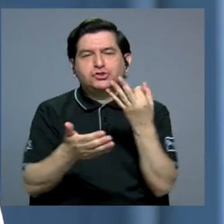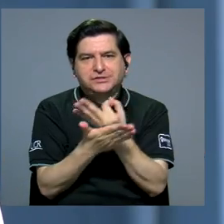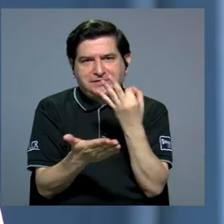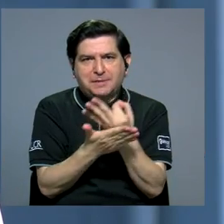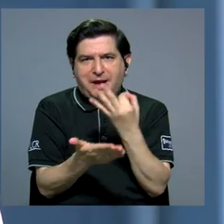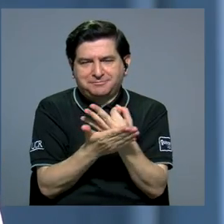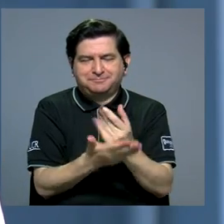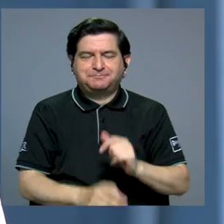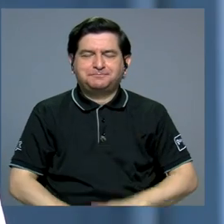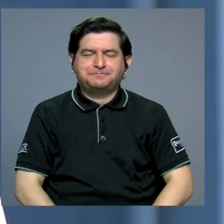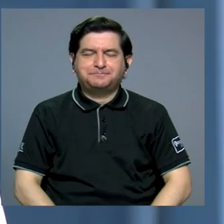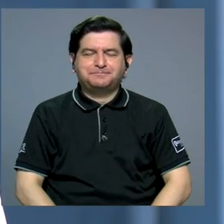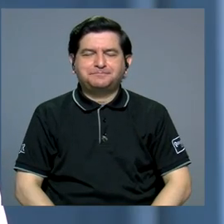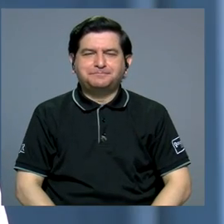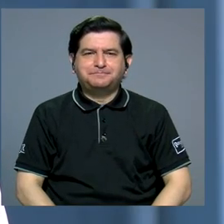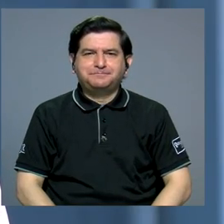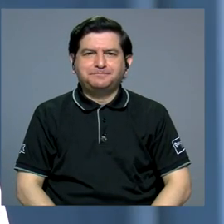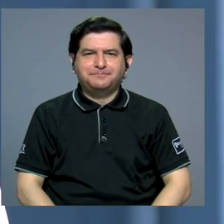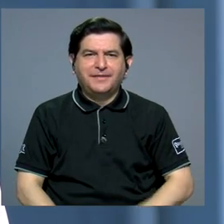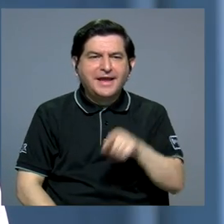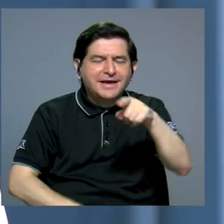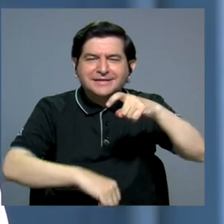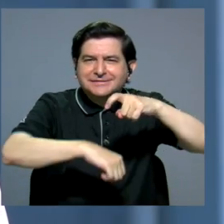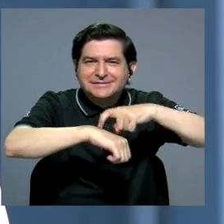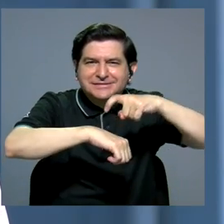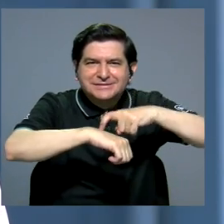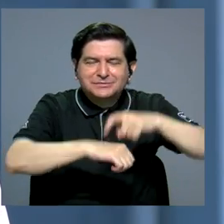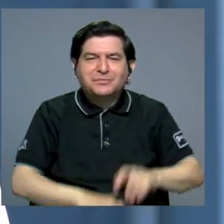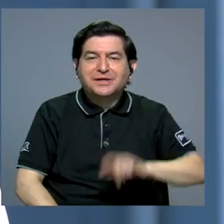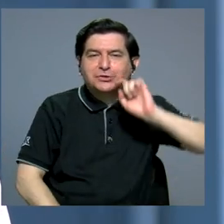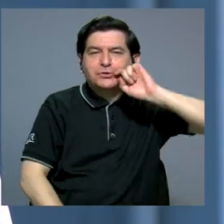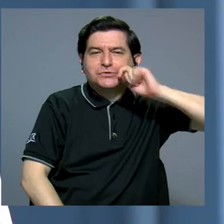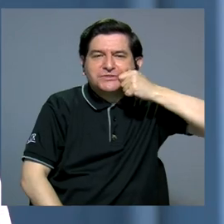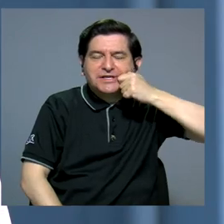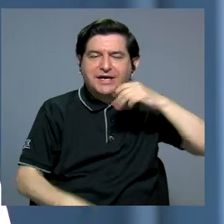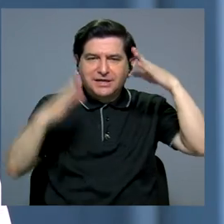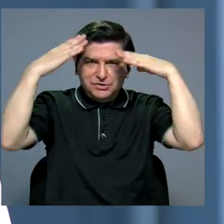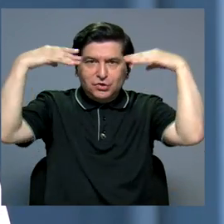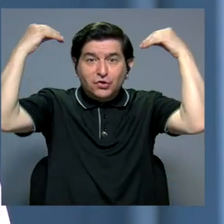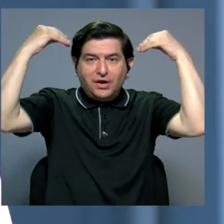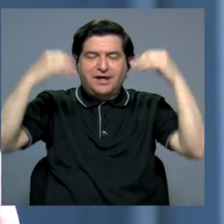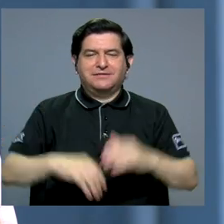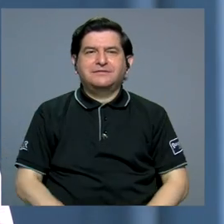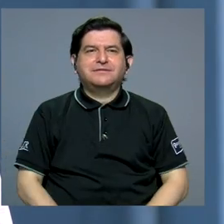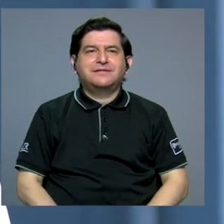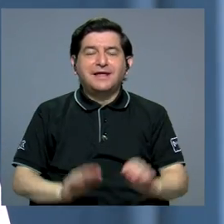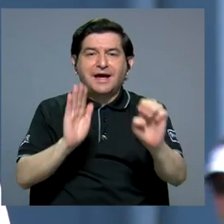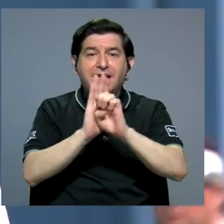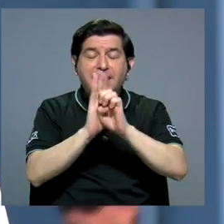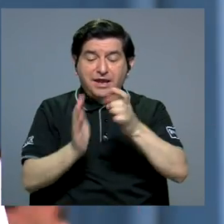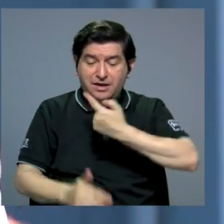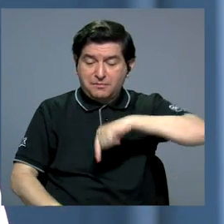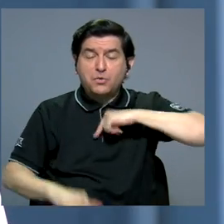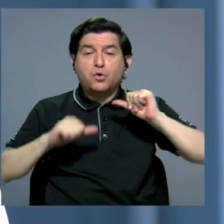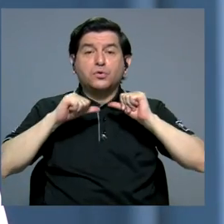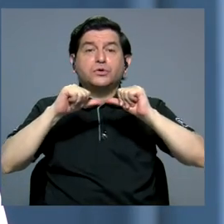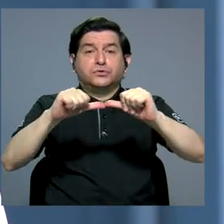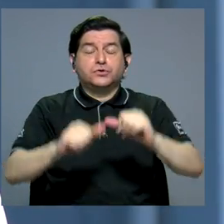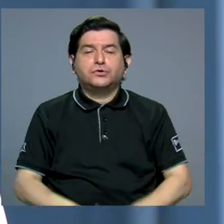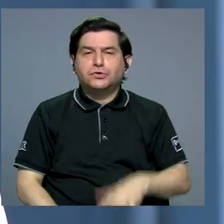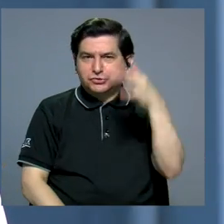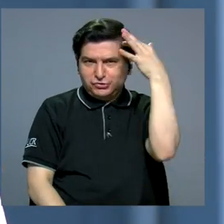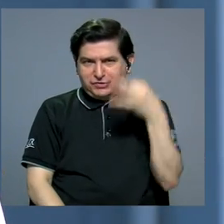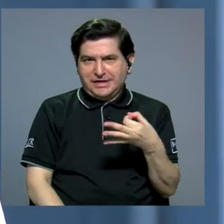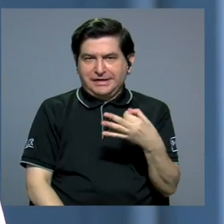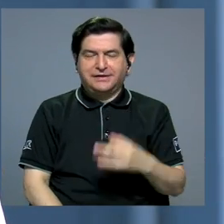sistema financiero. Entonces ahí es donde está el secreto de Holanda y que debería ser como un ejemplo a seguir, ¿verdad?